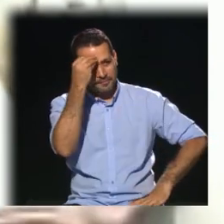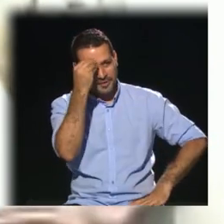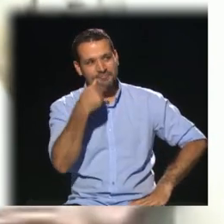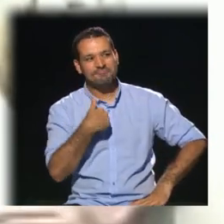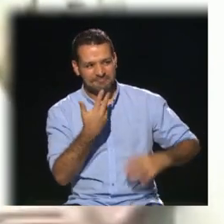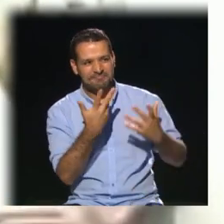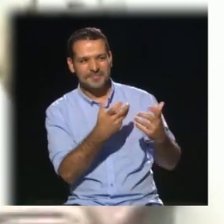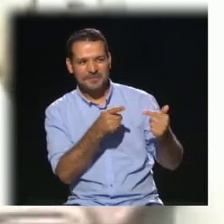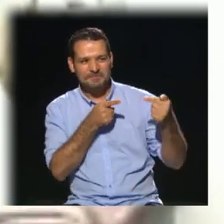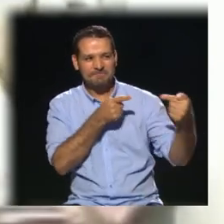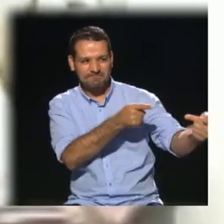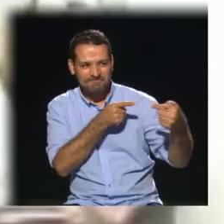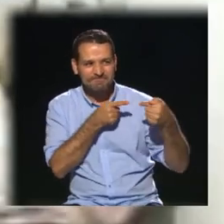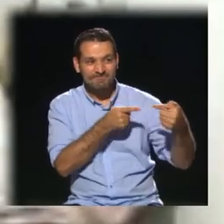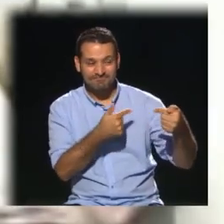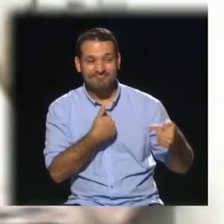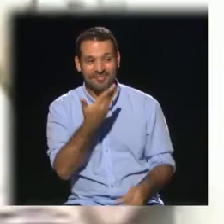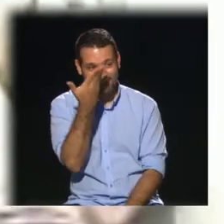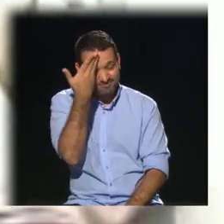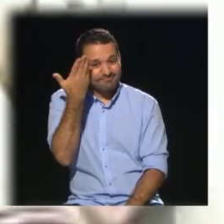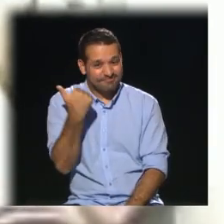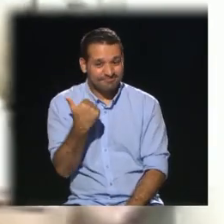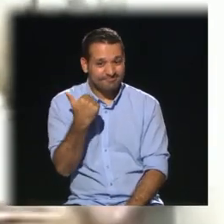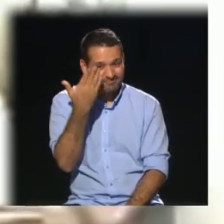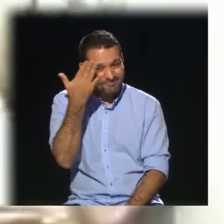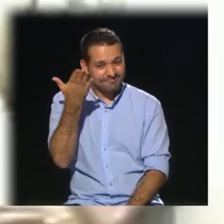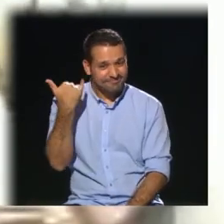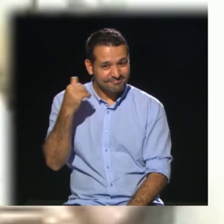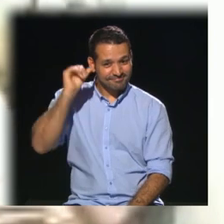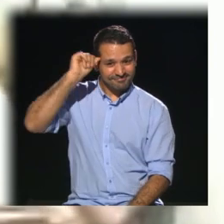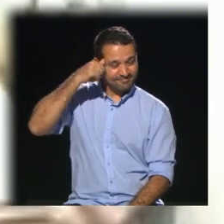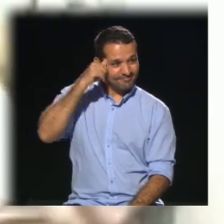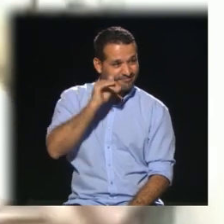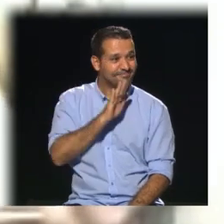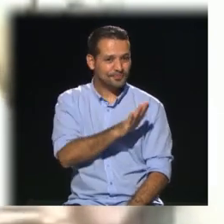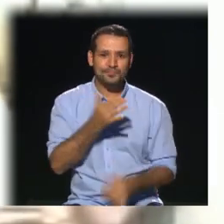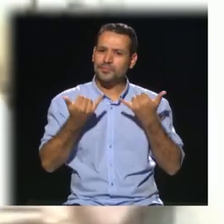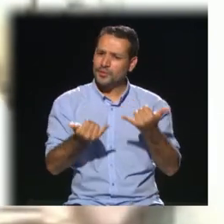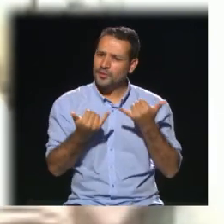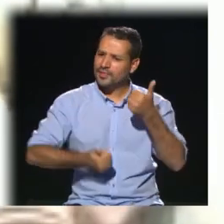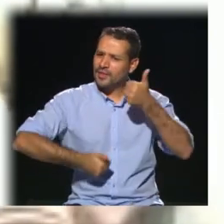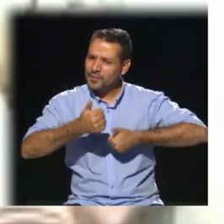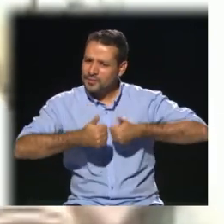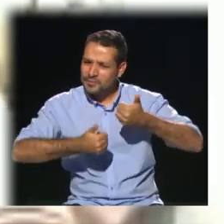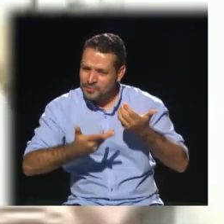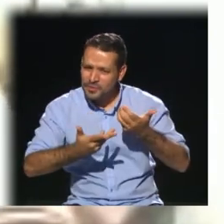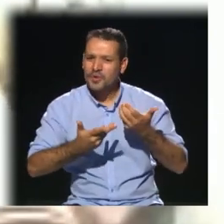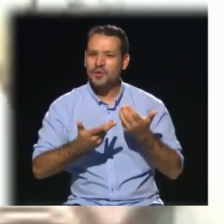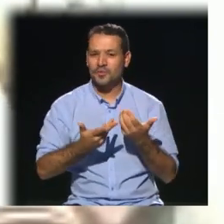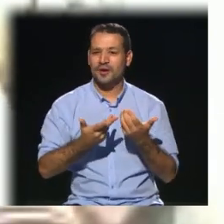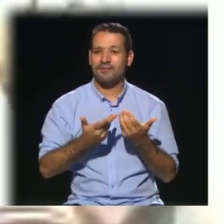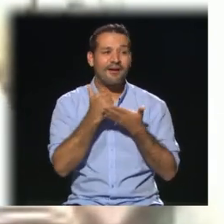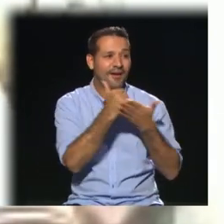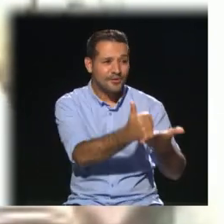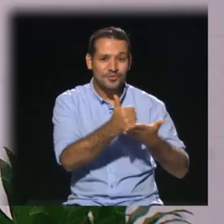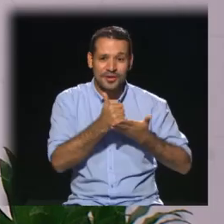discutir con vos. Y entonces, lo fundamental acá es potenciar las relaciones personales y familiares. Así es,